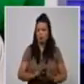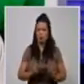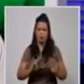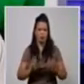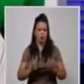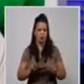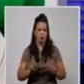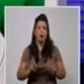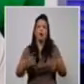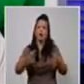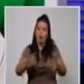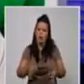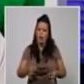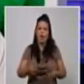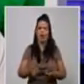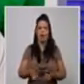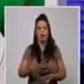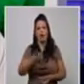cuadro respiratorio,